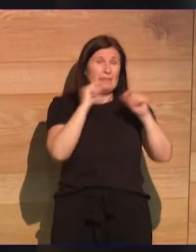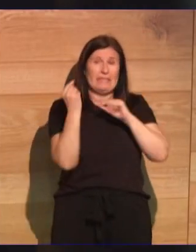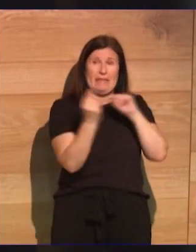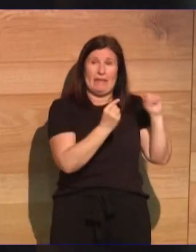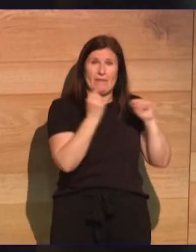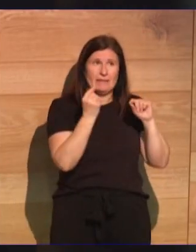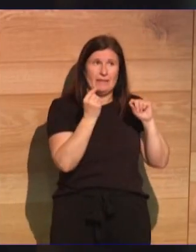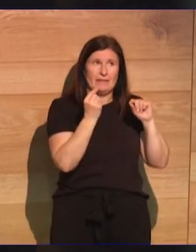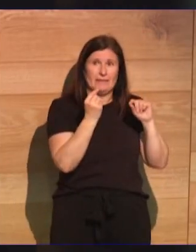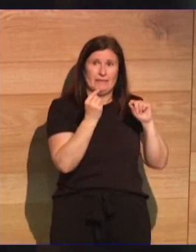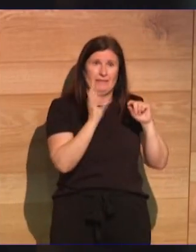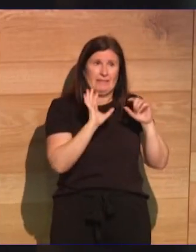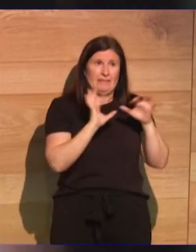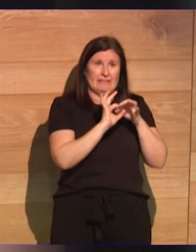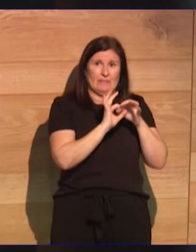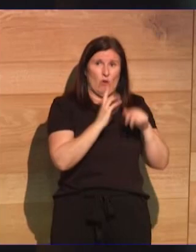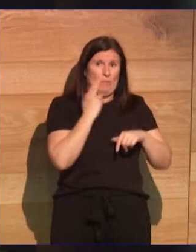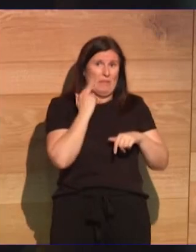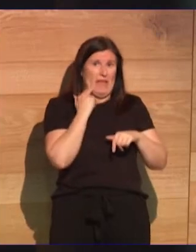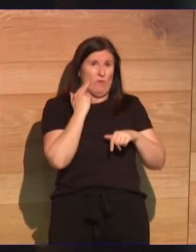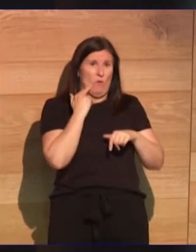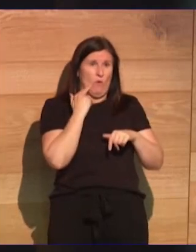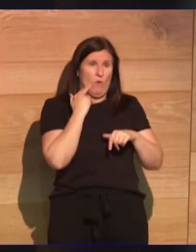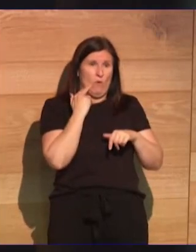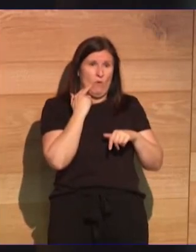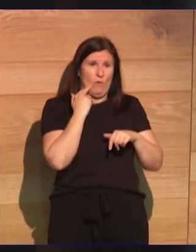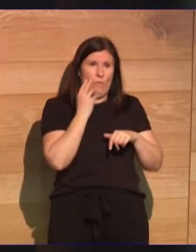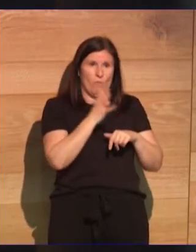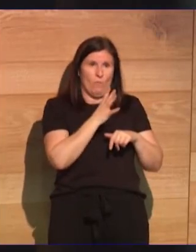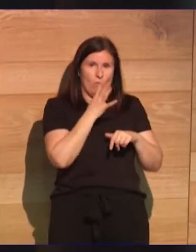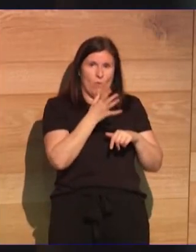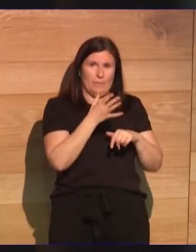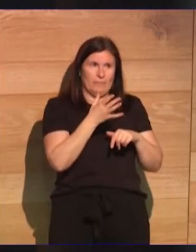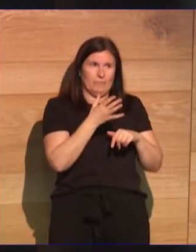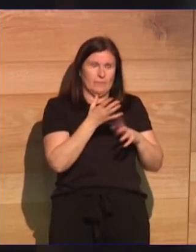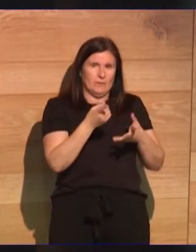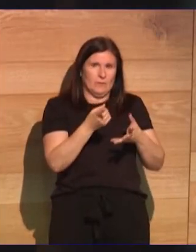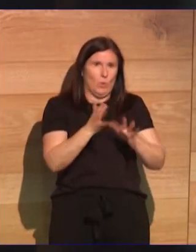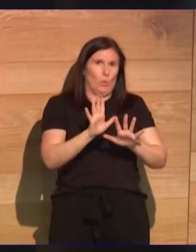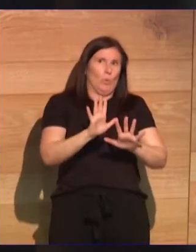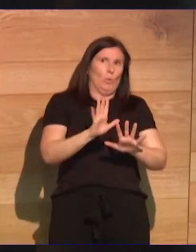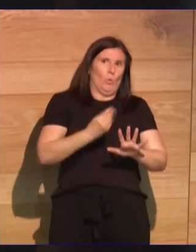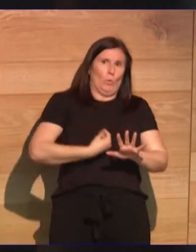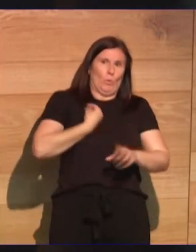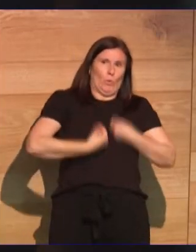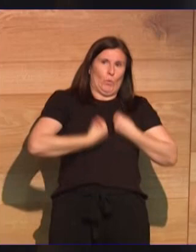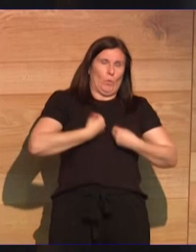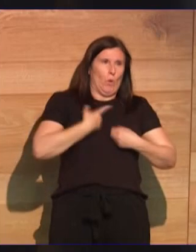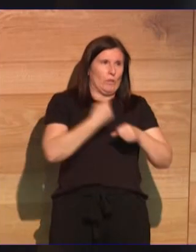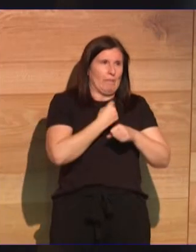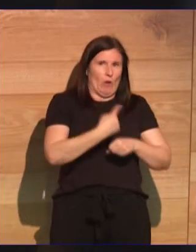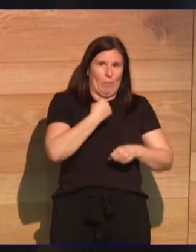el miedo. Ya no sea porque uno no supere, el compañero, o porque, bueno, a ver qué me va a pasar, si voy a perder el